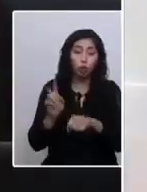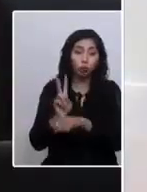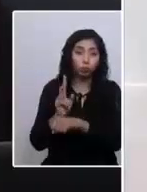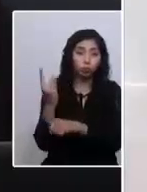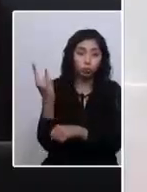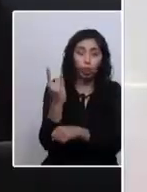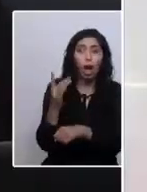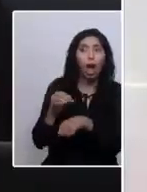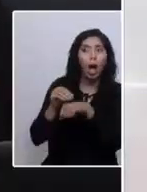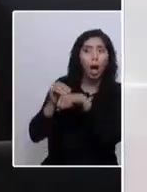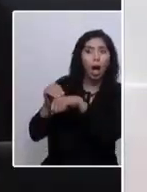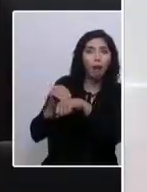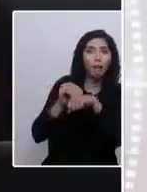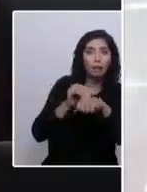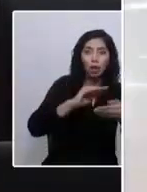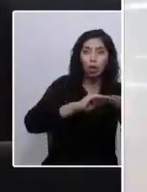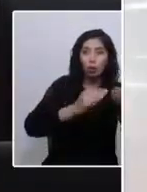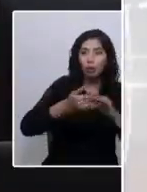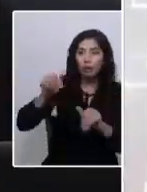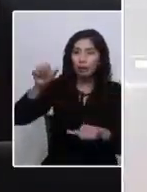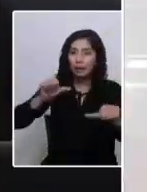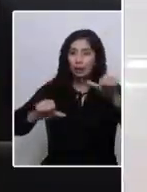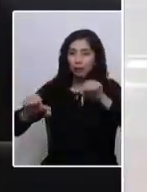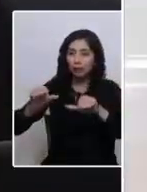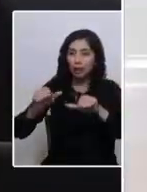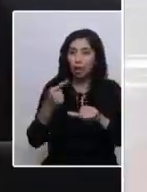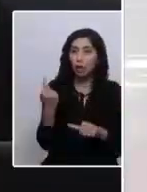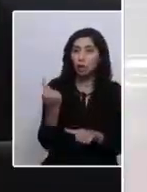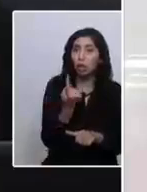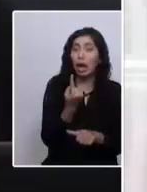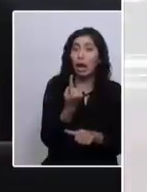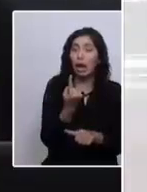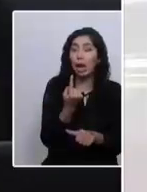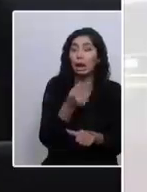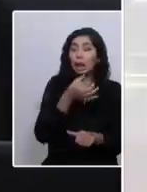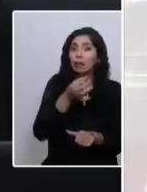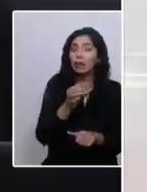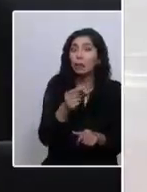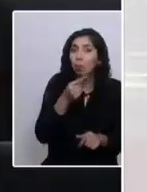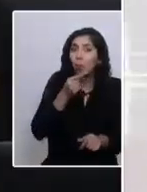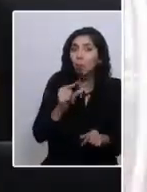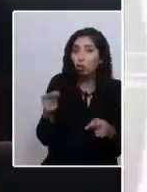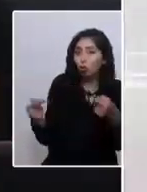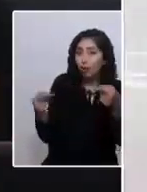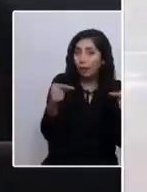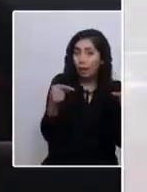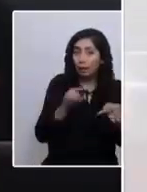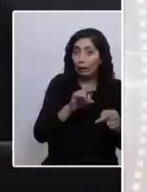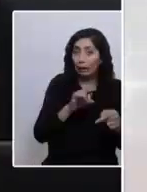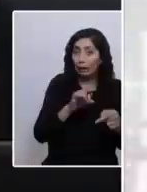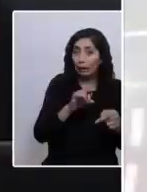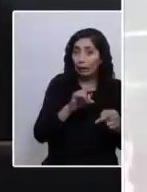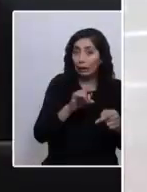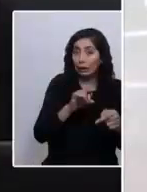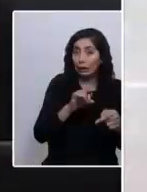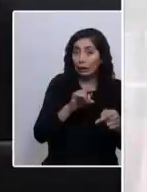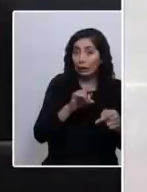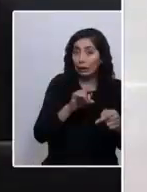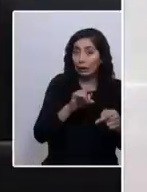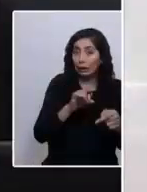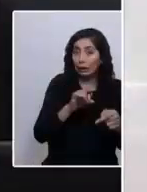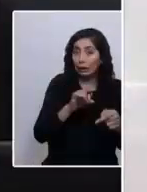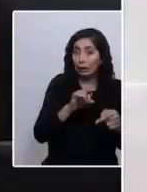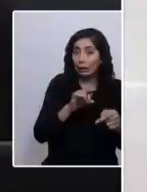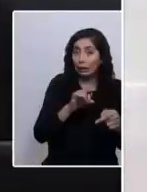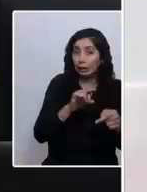la convencional Carol Baum en un punto de prensa, diciendo que ellos no van a abandonar sus posiciones, ellos fueron elegidos para ser convencionales y por tanto se